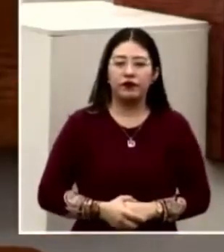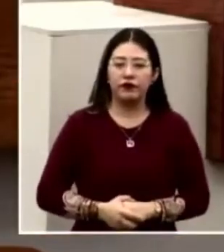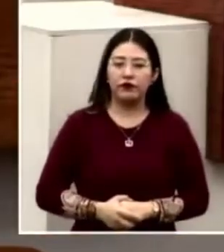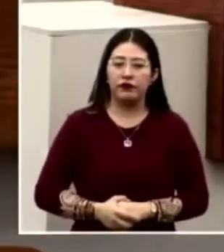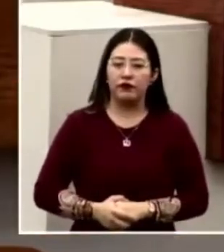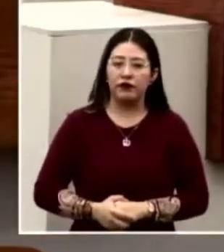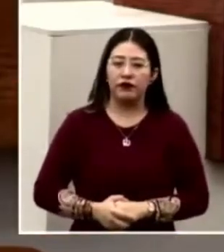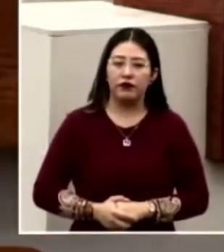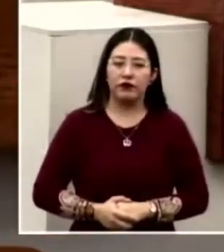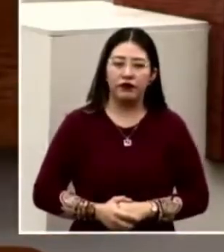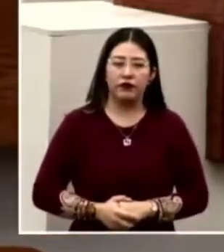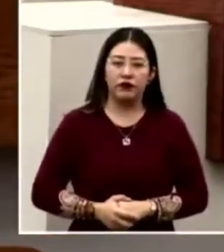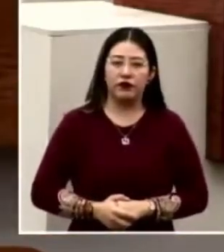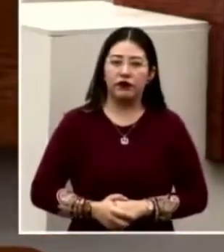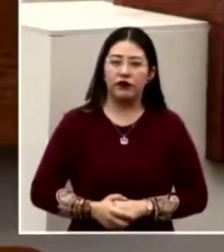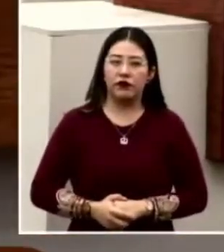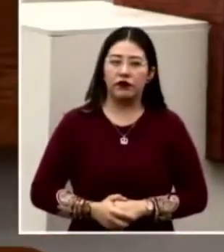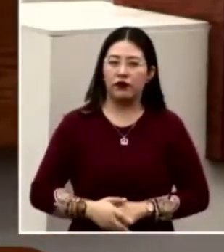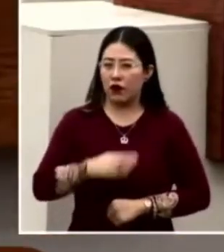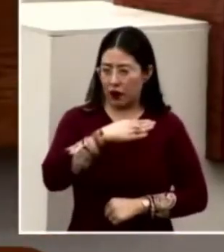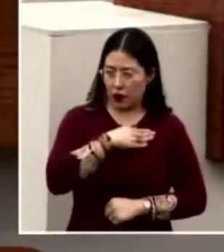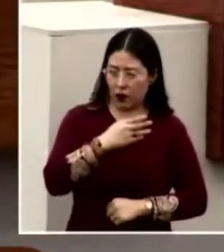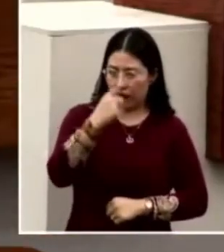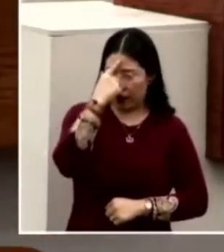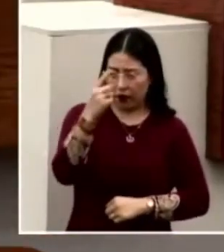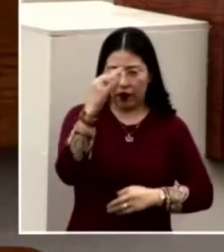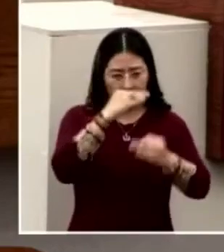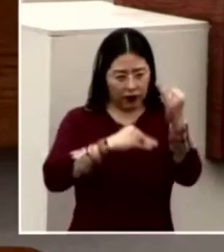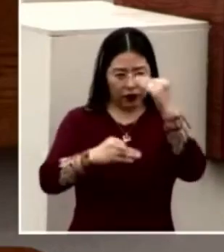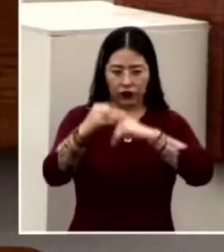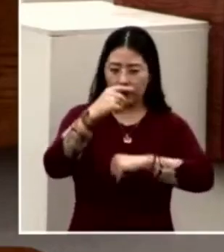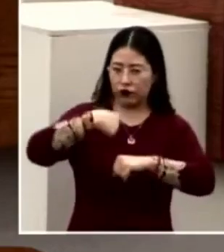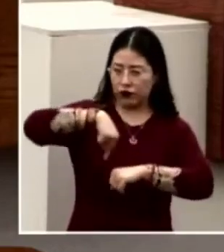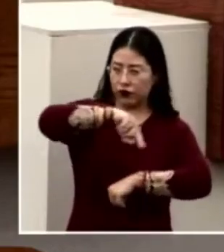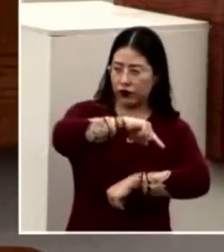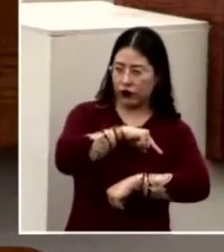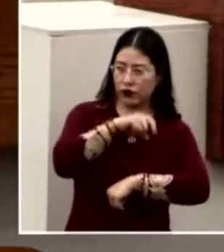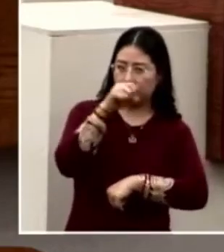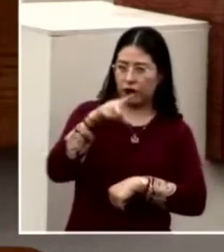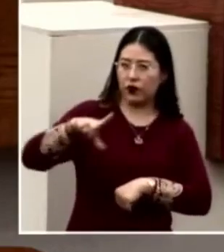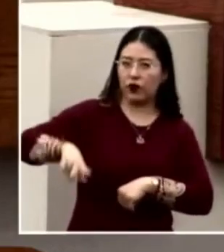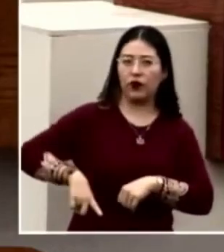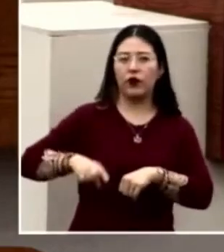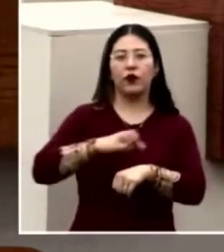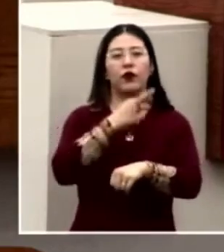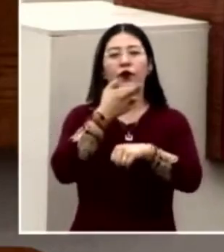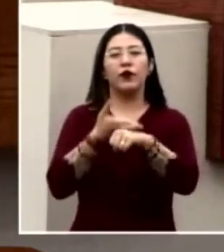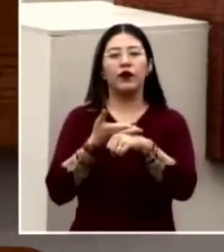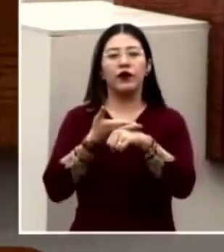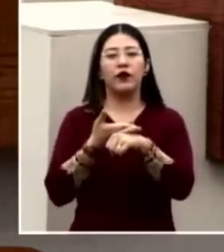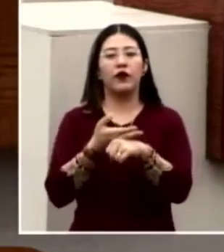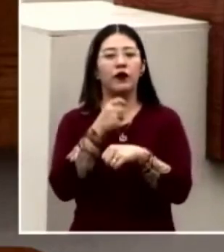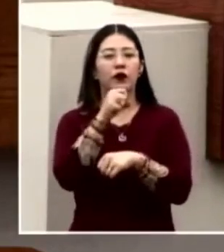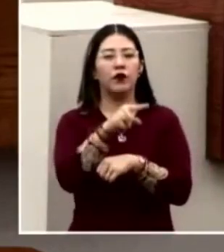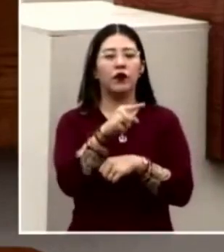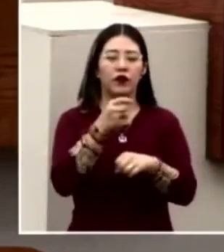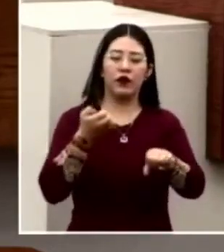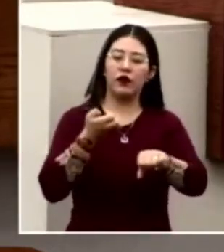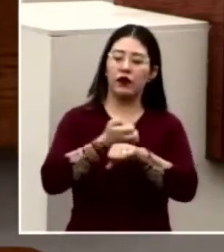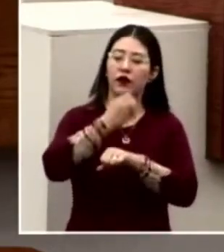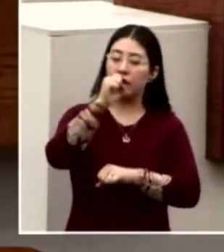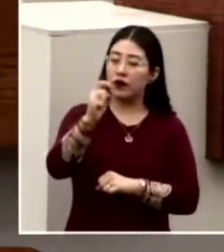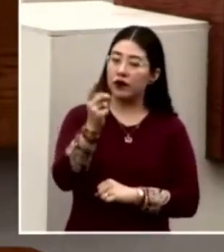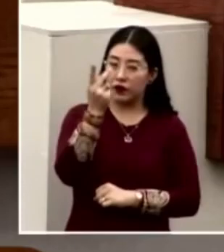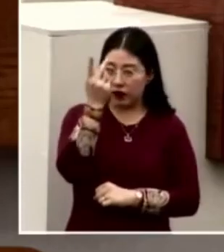generosidad que siempre ha tenido para con nosotros el gobernador constitucional del estado de San Luis